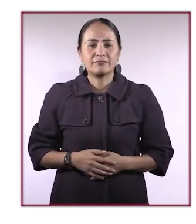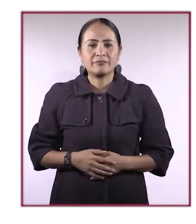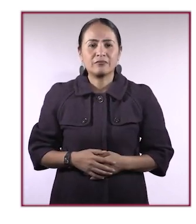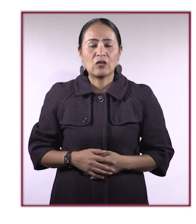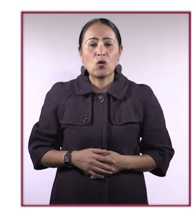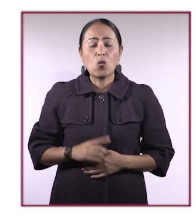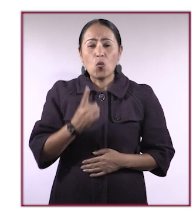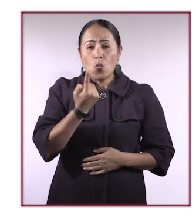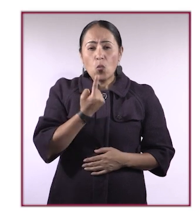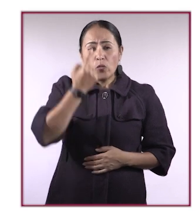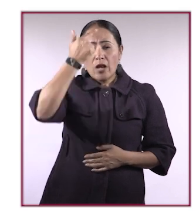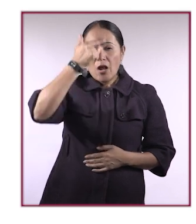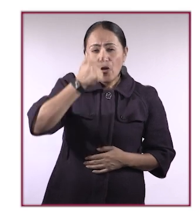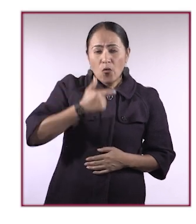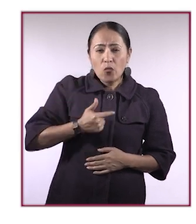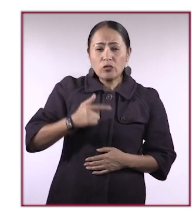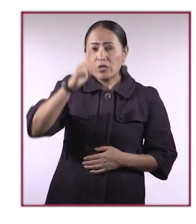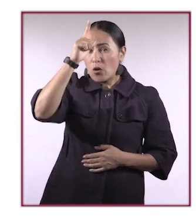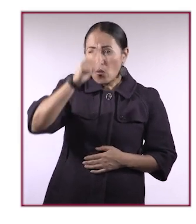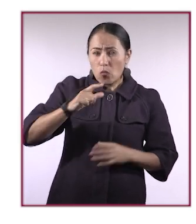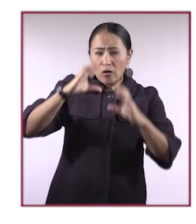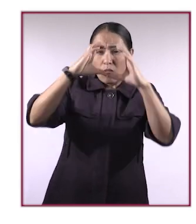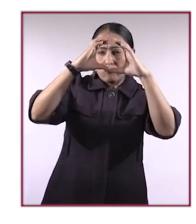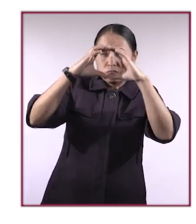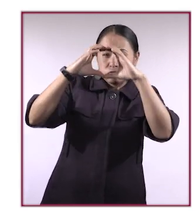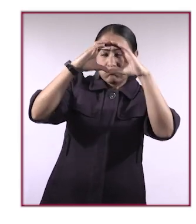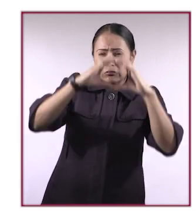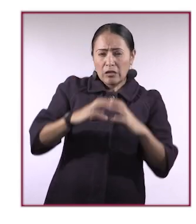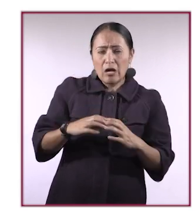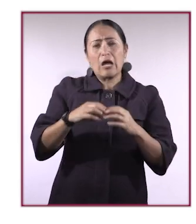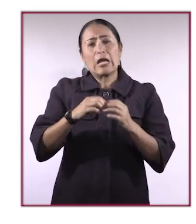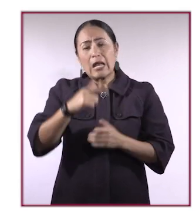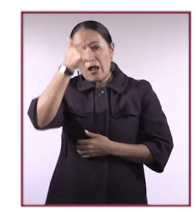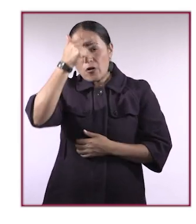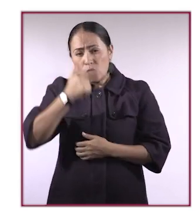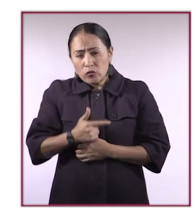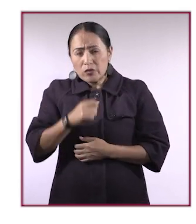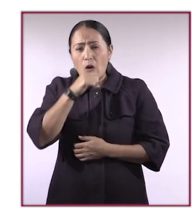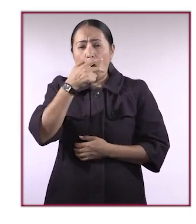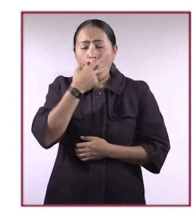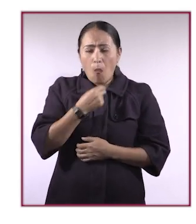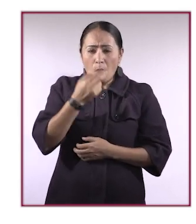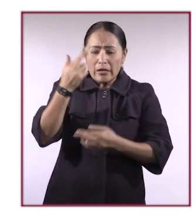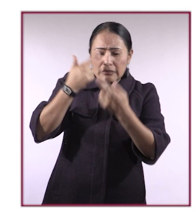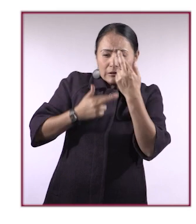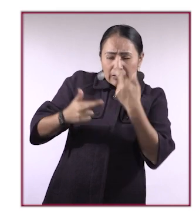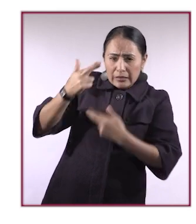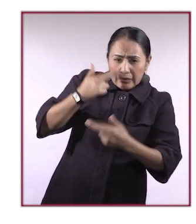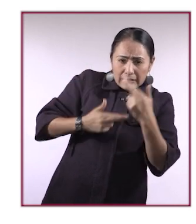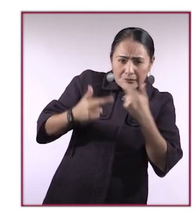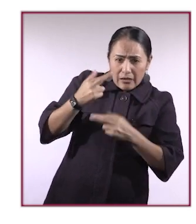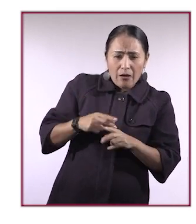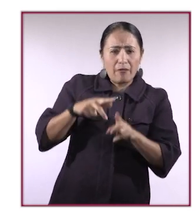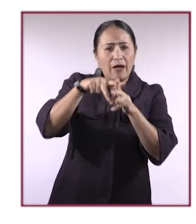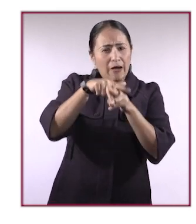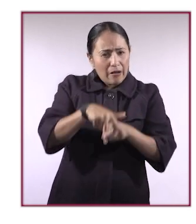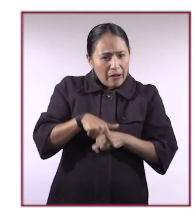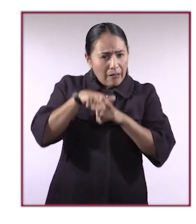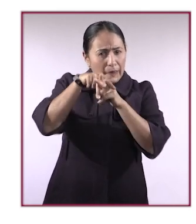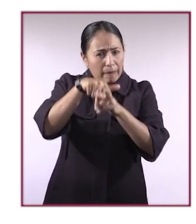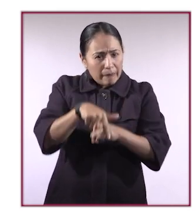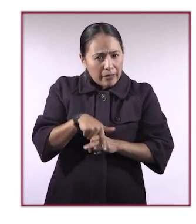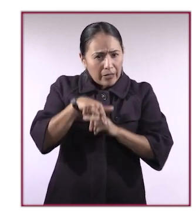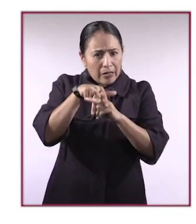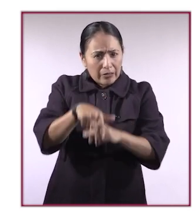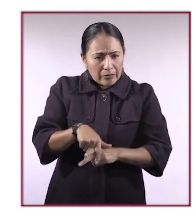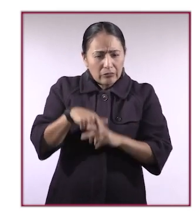En una noche de luna llena, un señor regresaba a altas horas de la noche a su casa, montado en su caballo después de